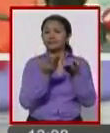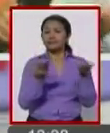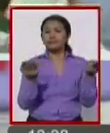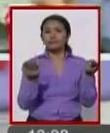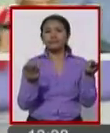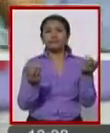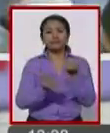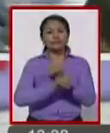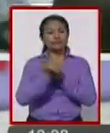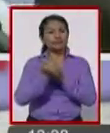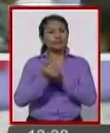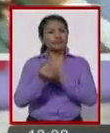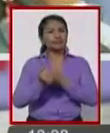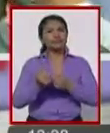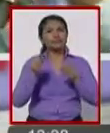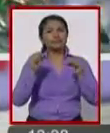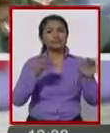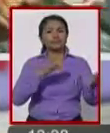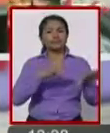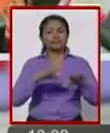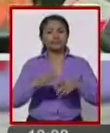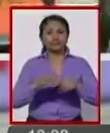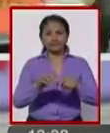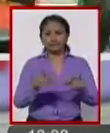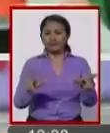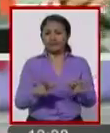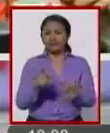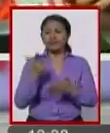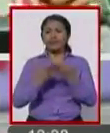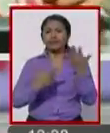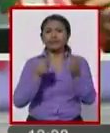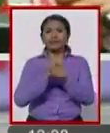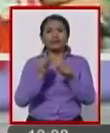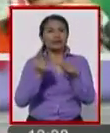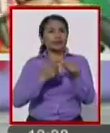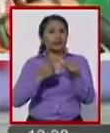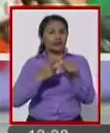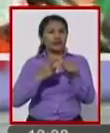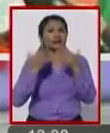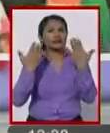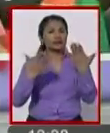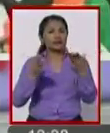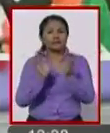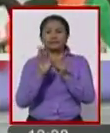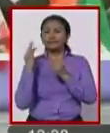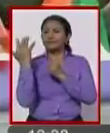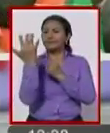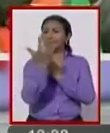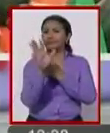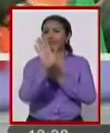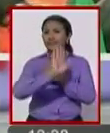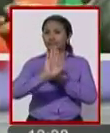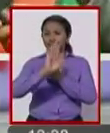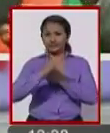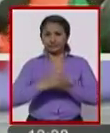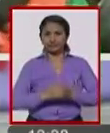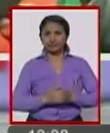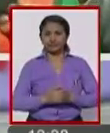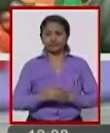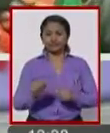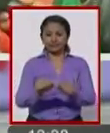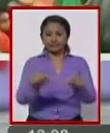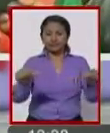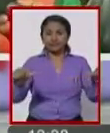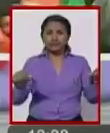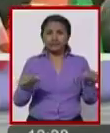productos bastante inflamables. ¿Qué se está realizando en este lugar? ¿Qué trabajo? Bueno, primeramente sí se han hecho cordones de seguridad en todas